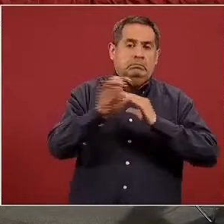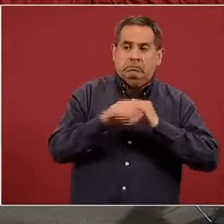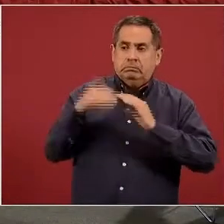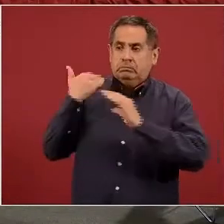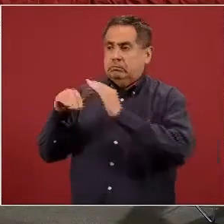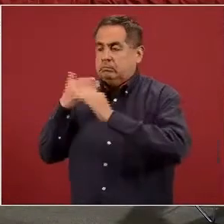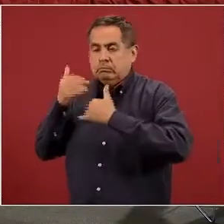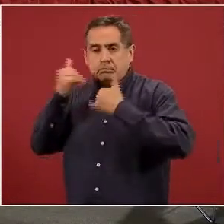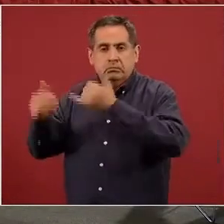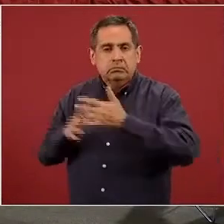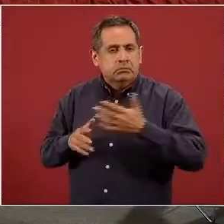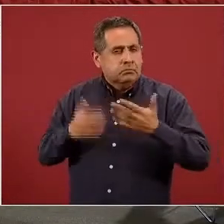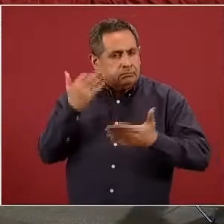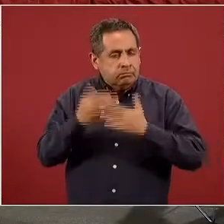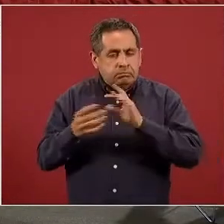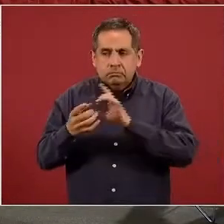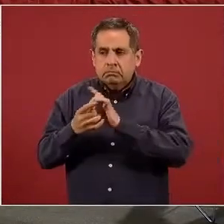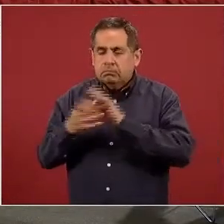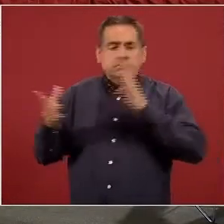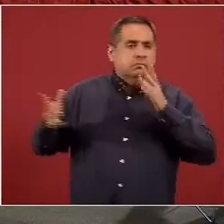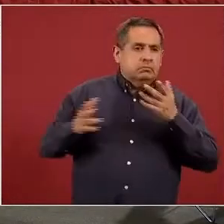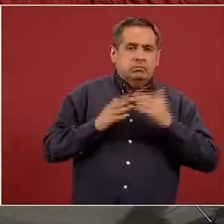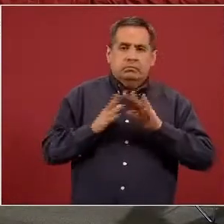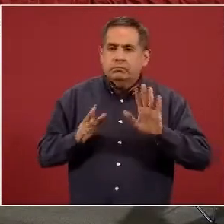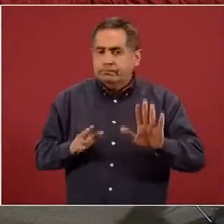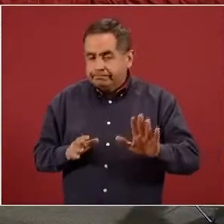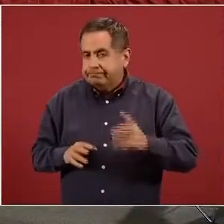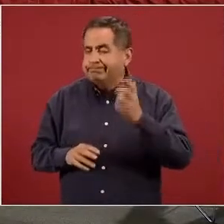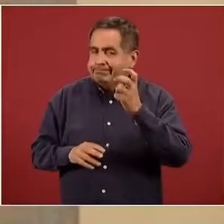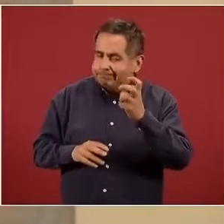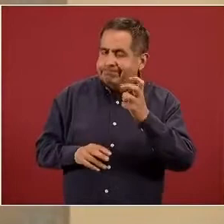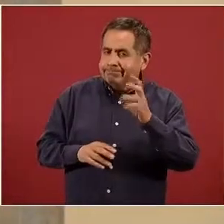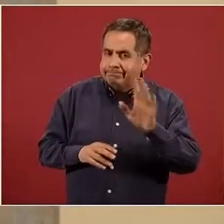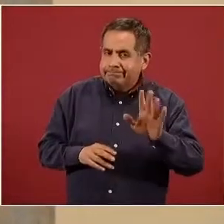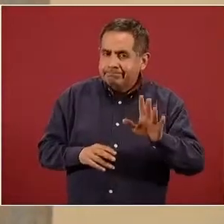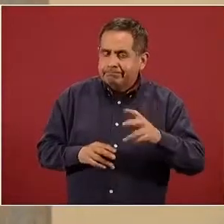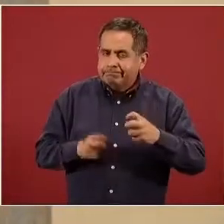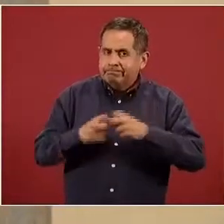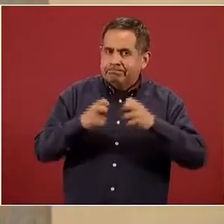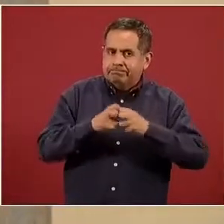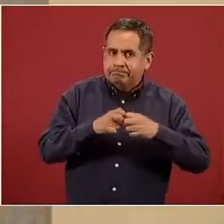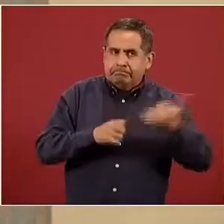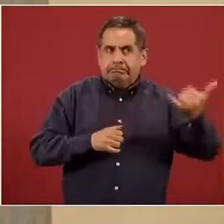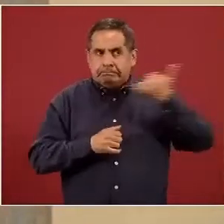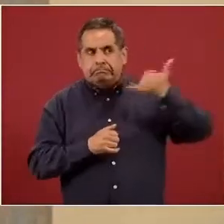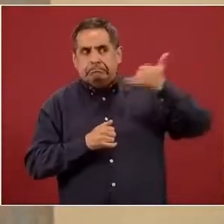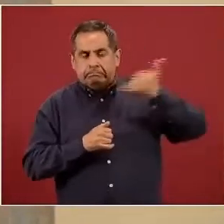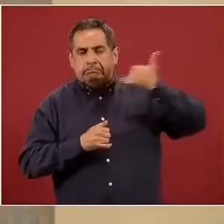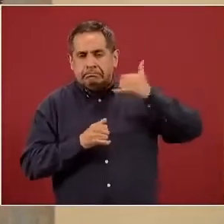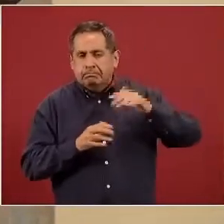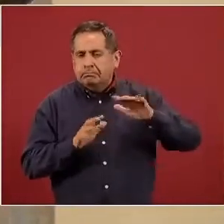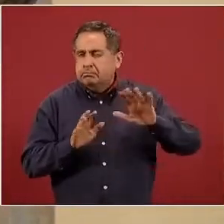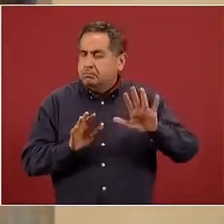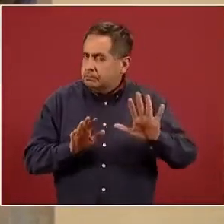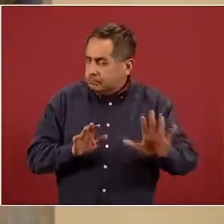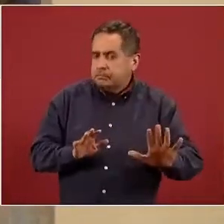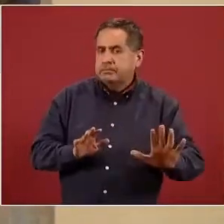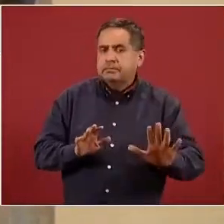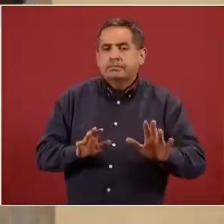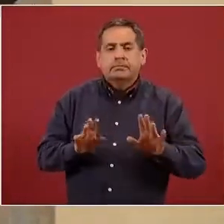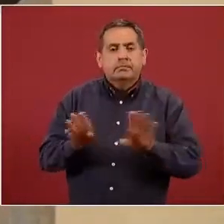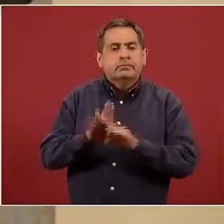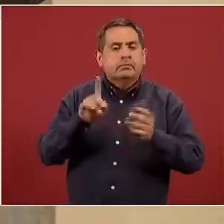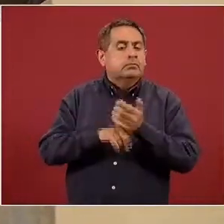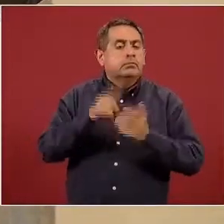una desconexión como tal, y esto sí les ha llegado a provocar un poco más de estrés. Esta situación se habla pues en una